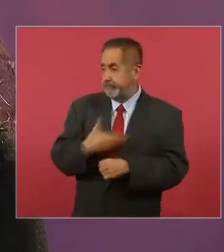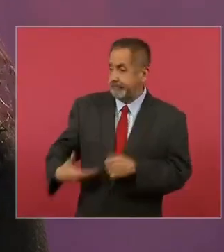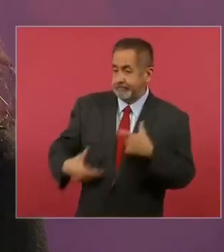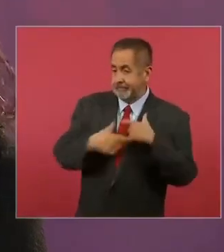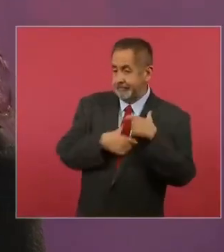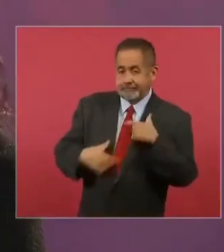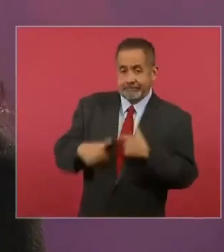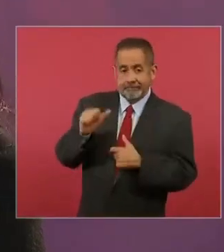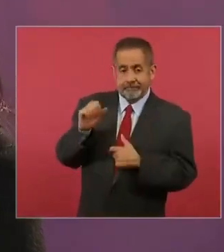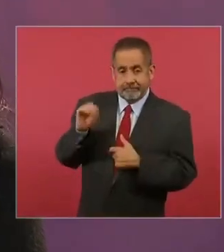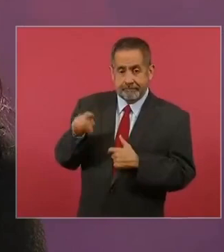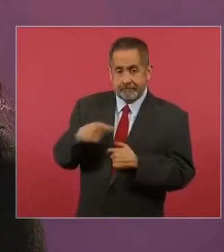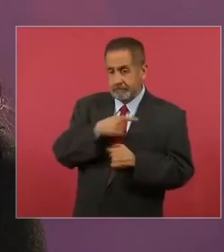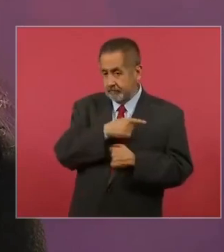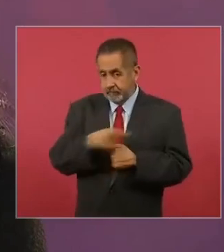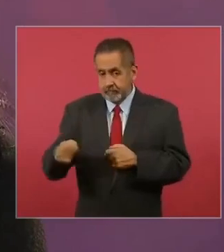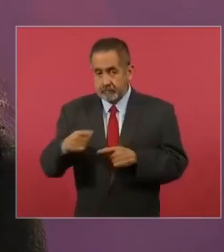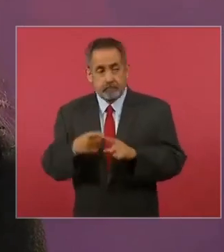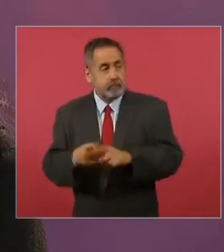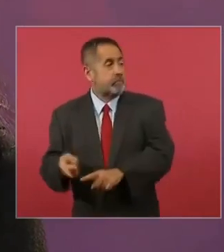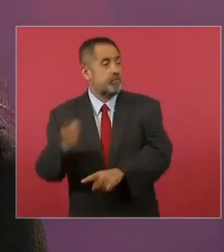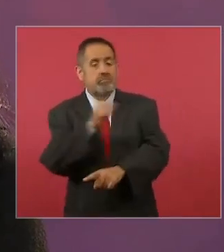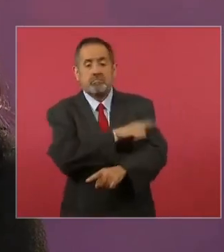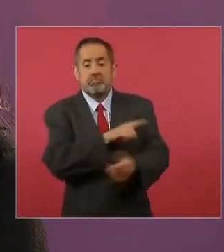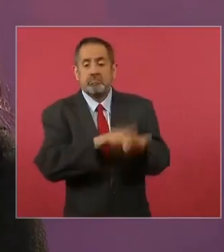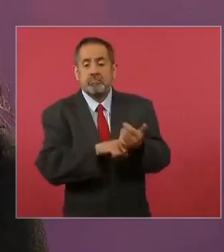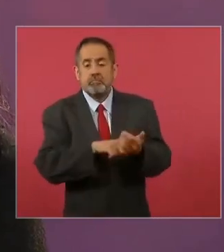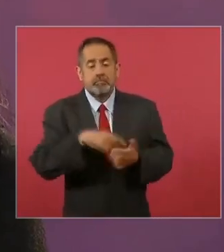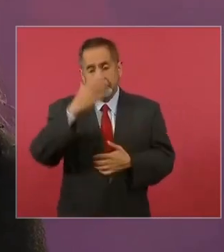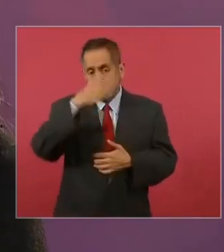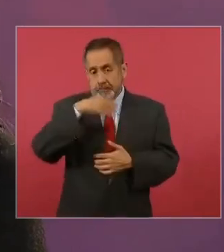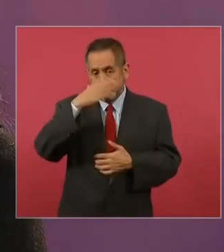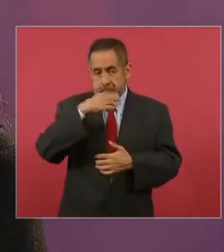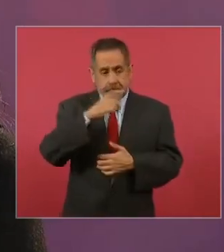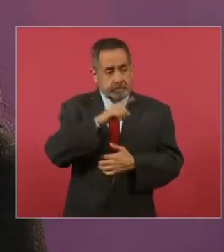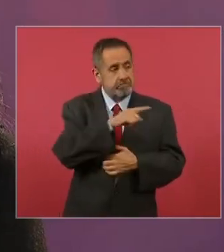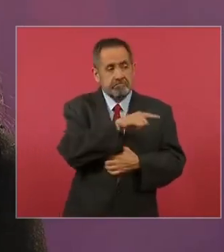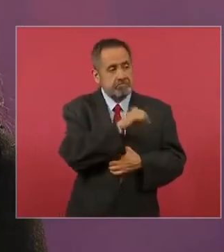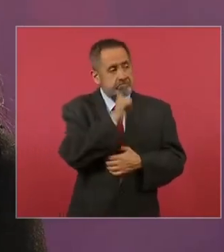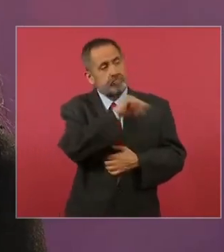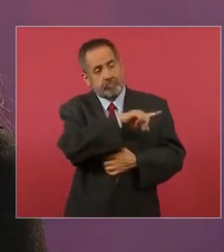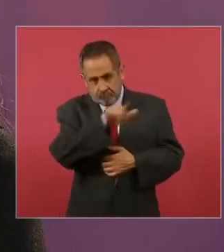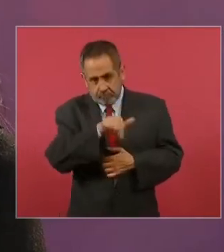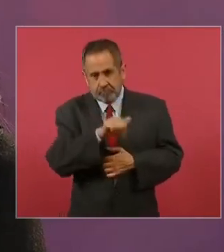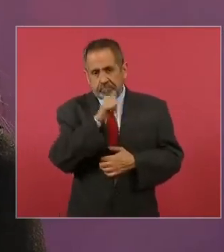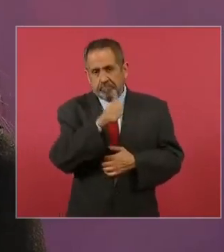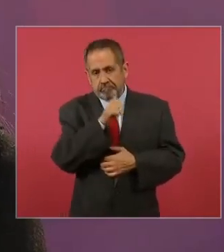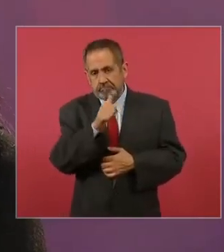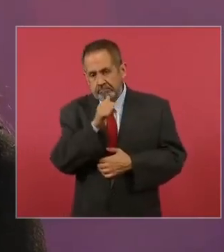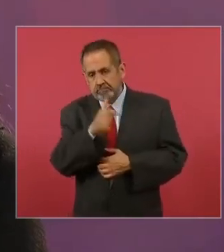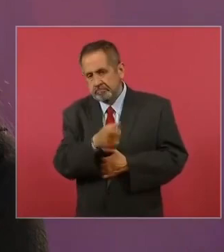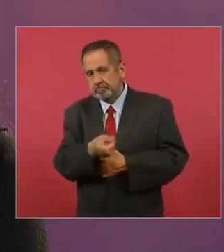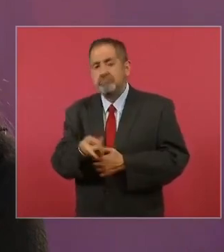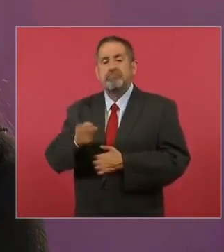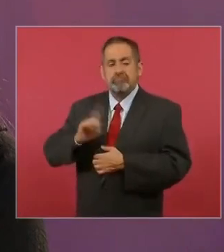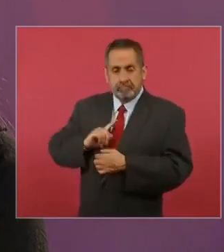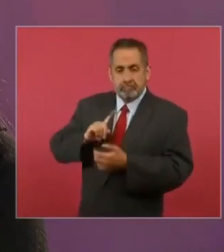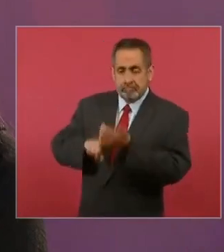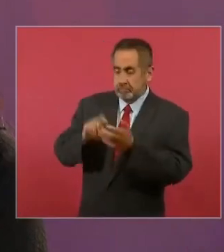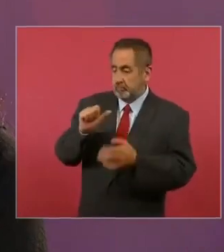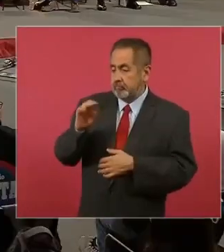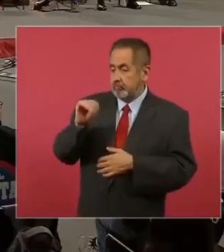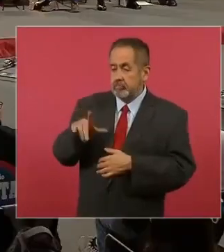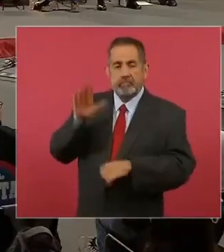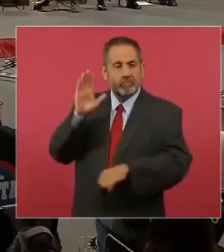López Obrador, después del general Lázaro Cárdenas, será el presidente que más decrete áreas naturales